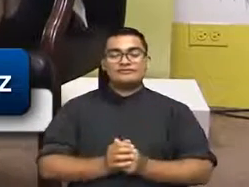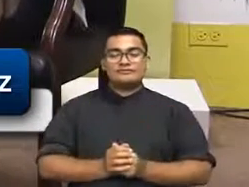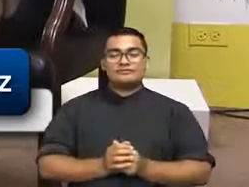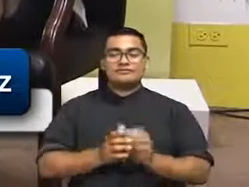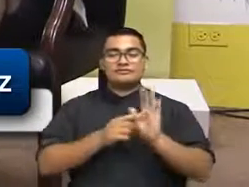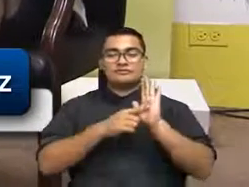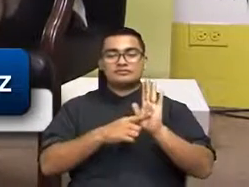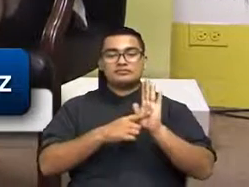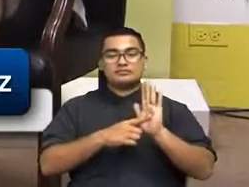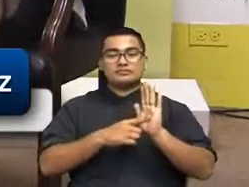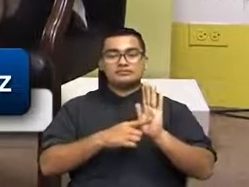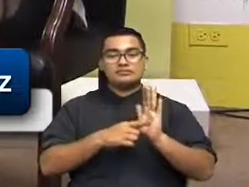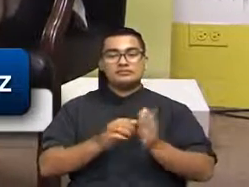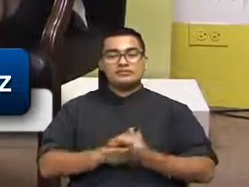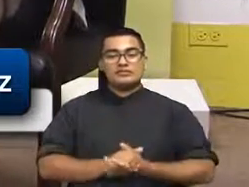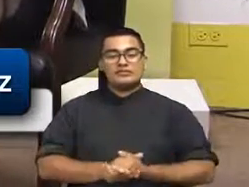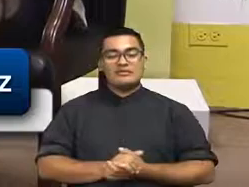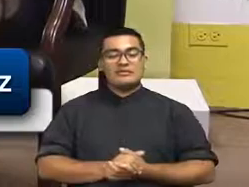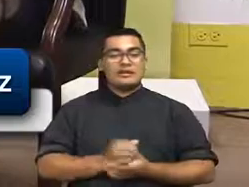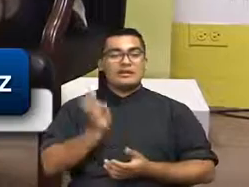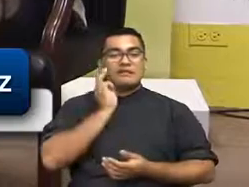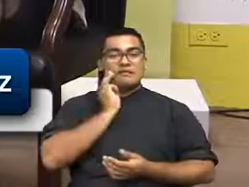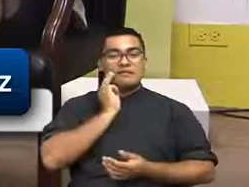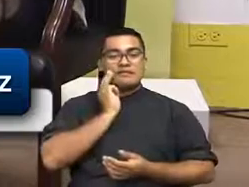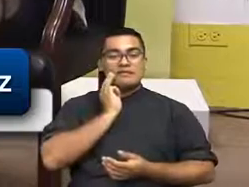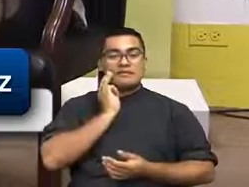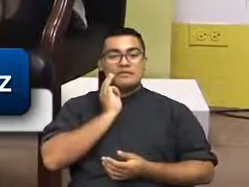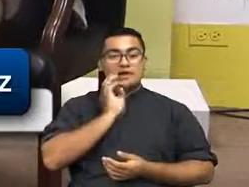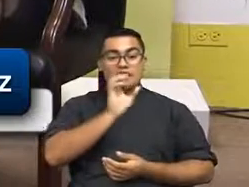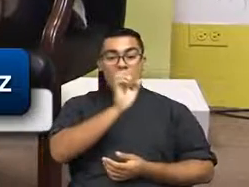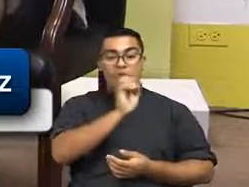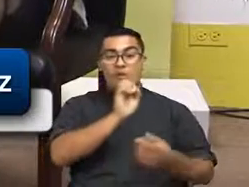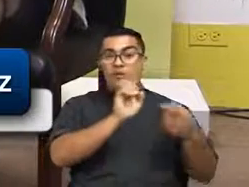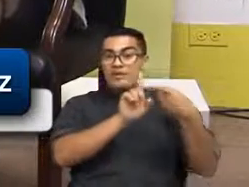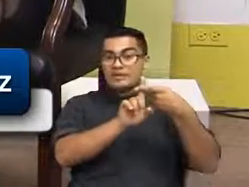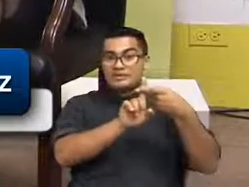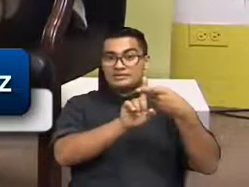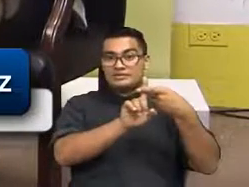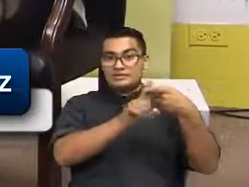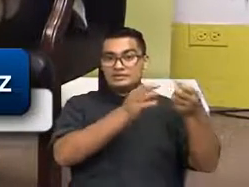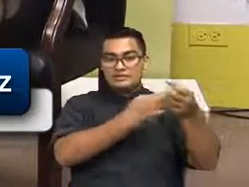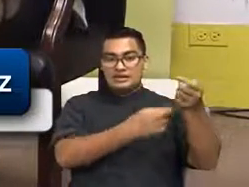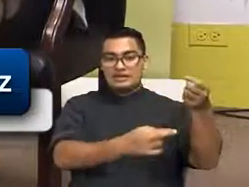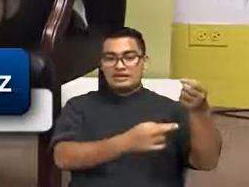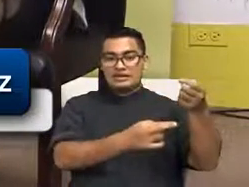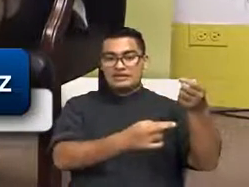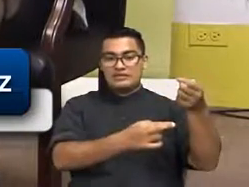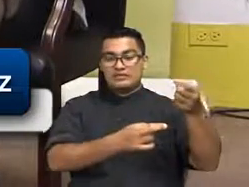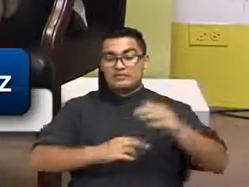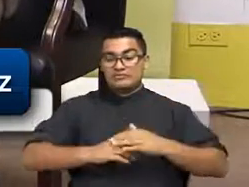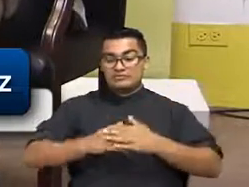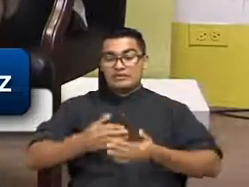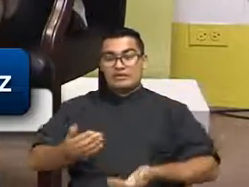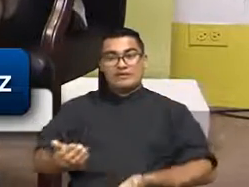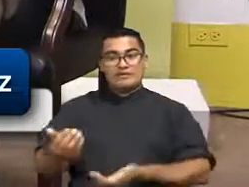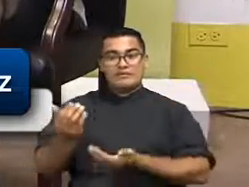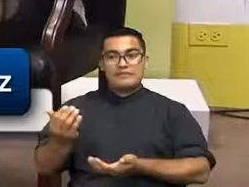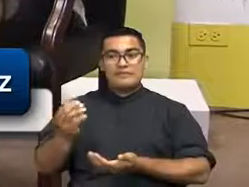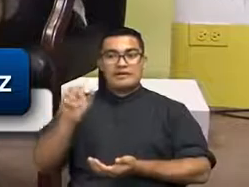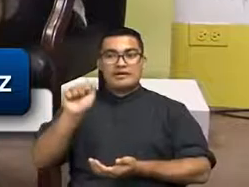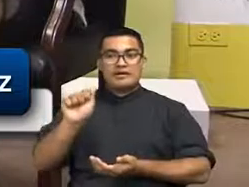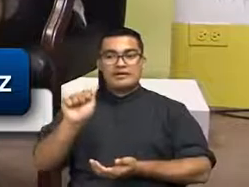hablar el más sencillito. Si la mamá es tipo O positivo, el niño nos llega a tener un tipo de sangre